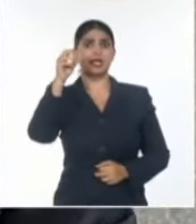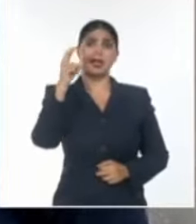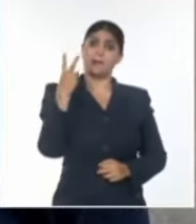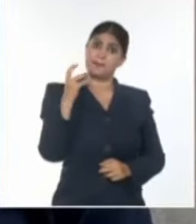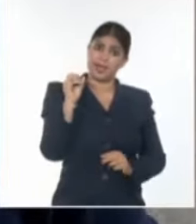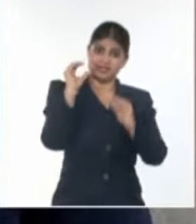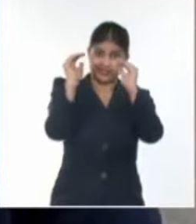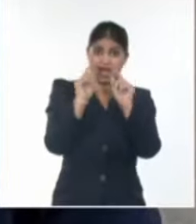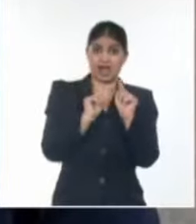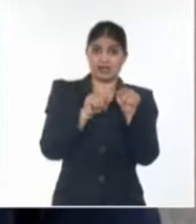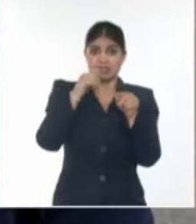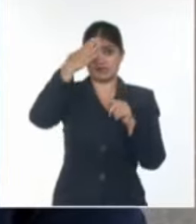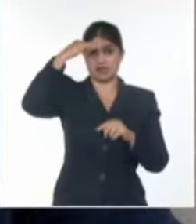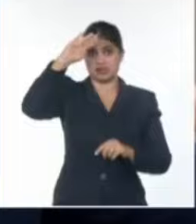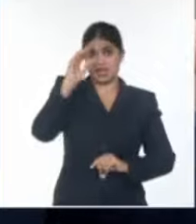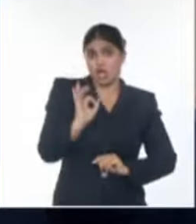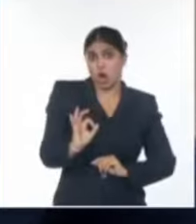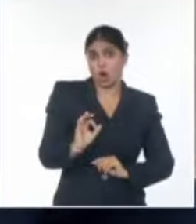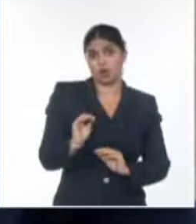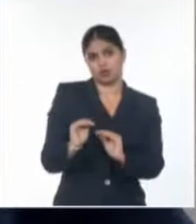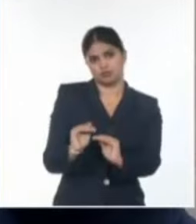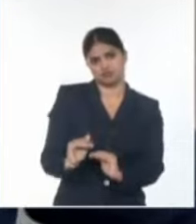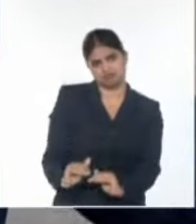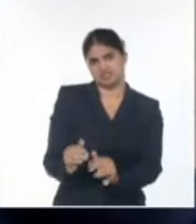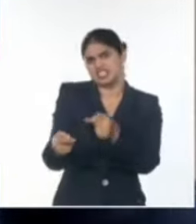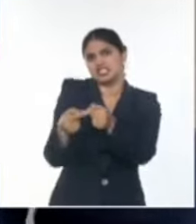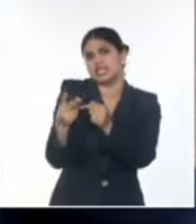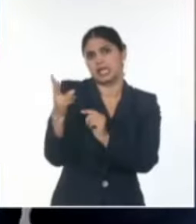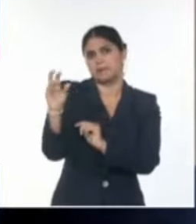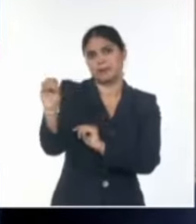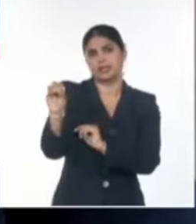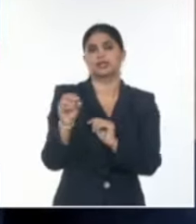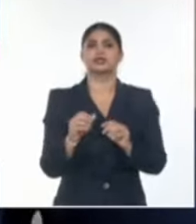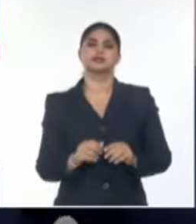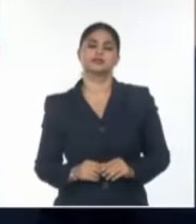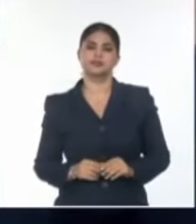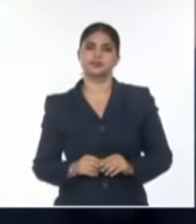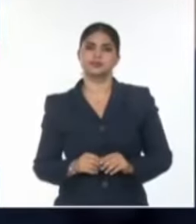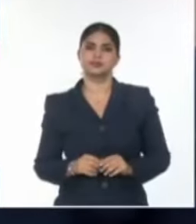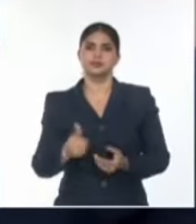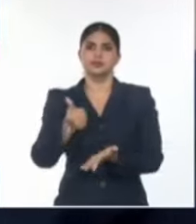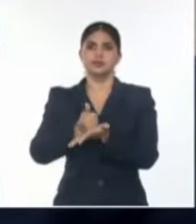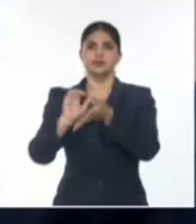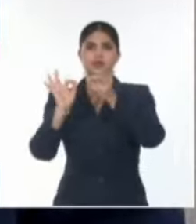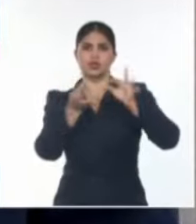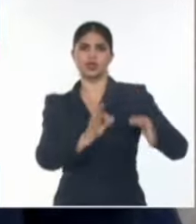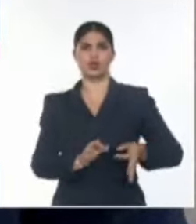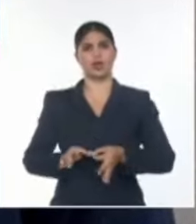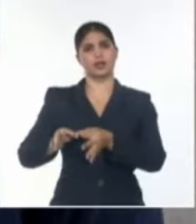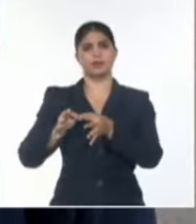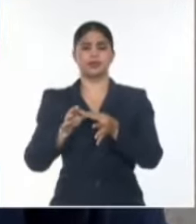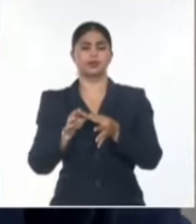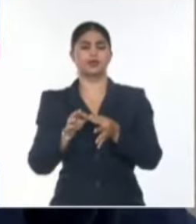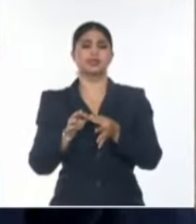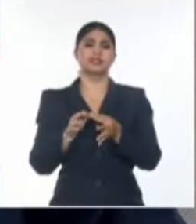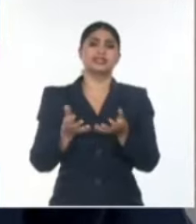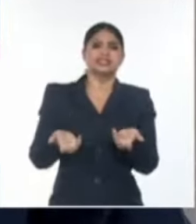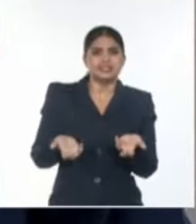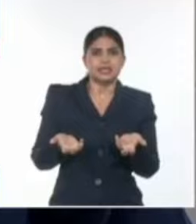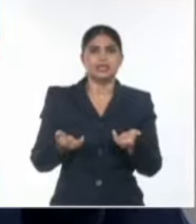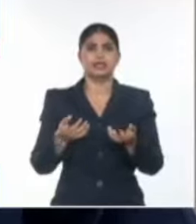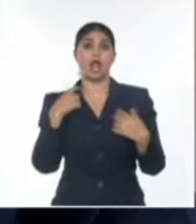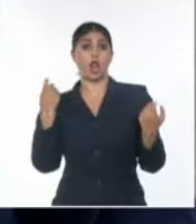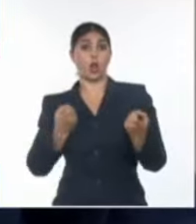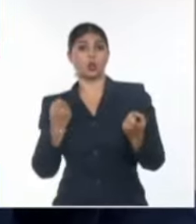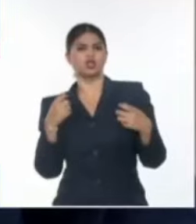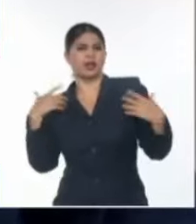debe andar. A veces, aunque parezca irreal, los Juegos Olímpicos son un poquito más fáciles que otros, porque como es por medallas de oro, Cuba tiene en